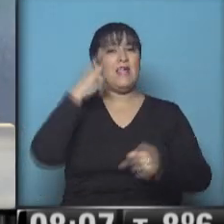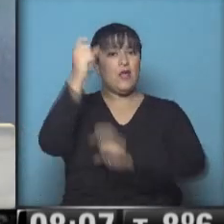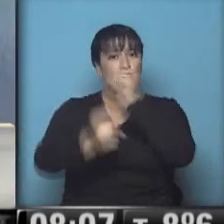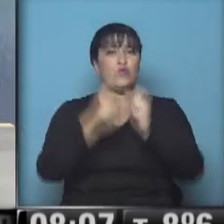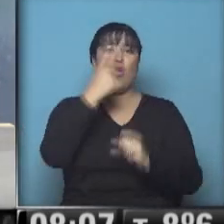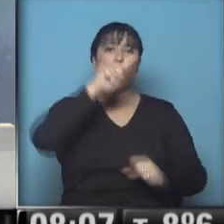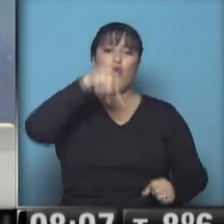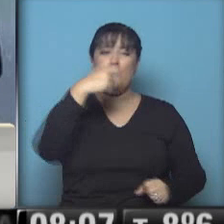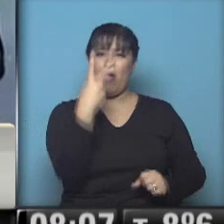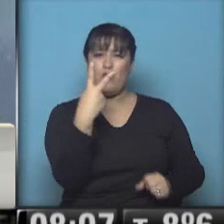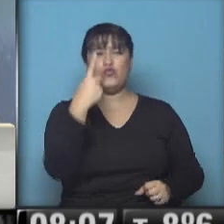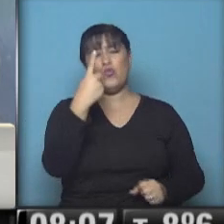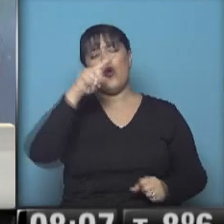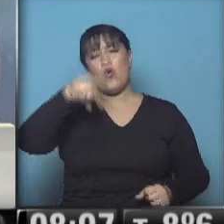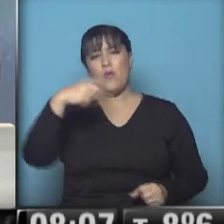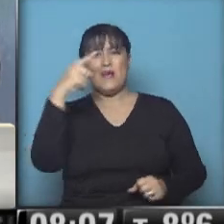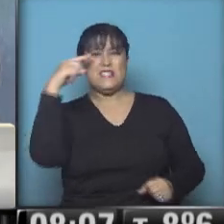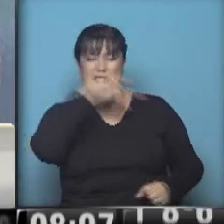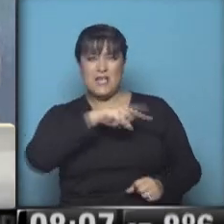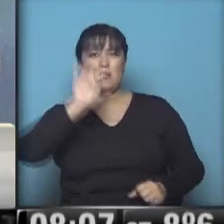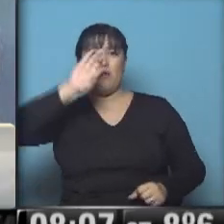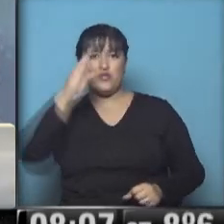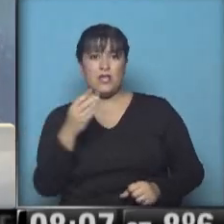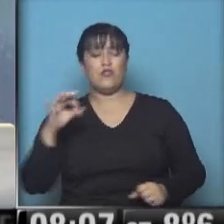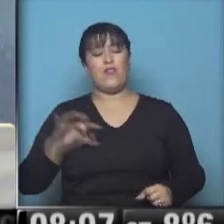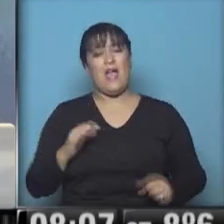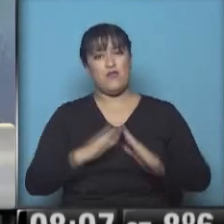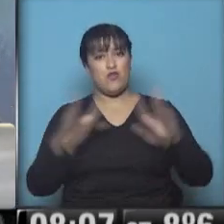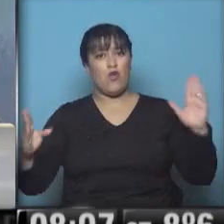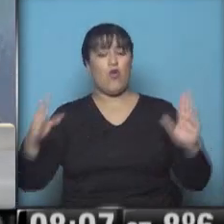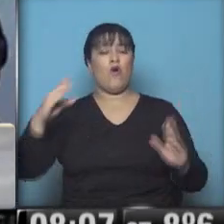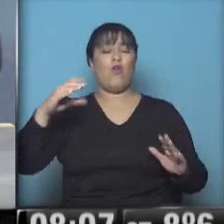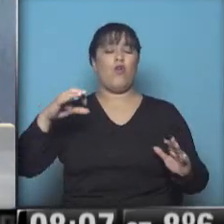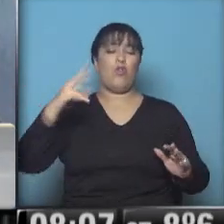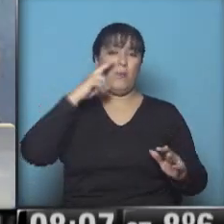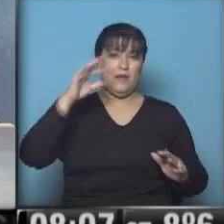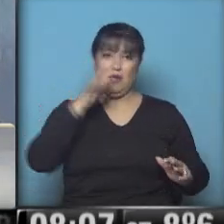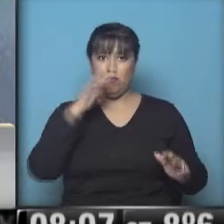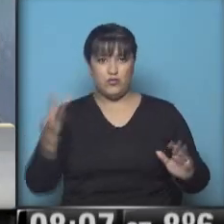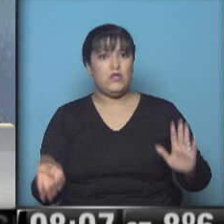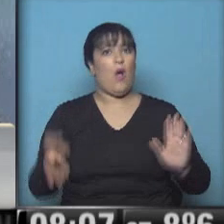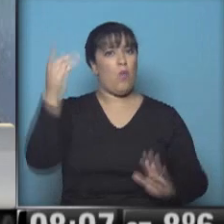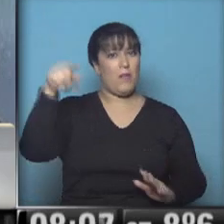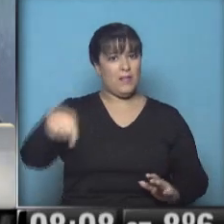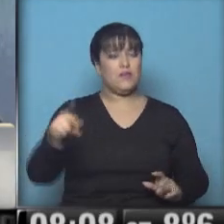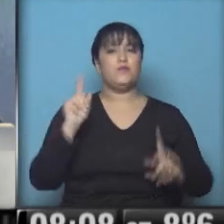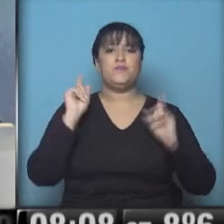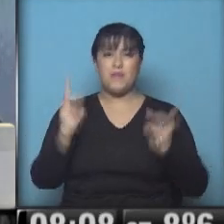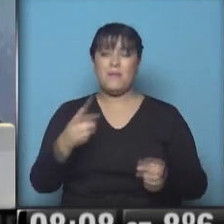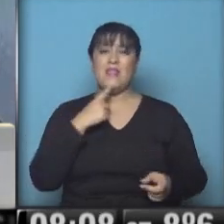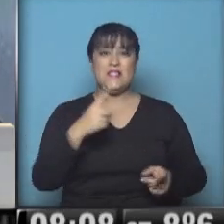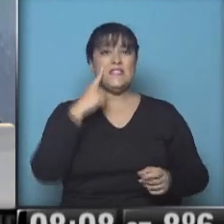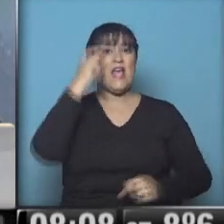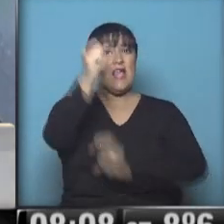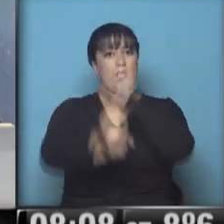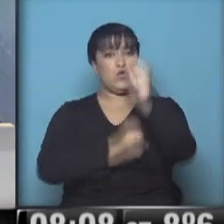por en los primeros 7 meses del año 2014 y advierte y advirtió claramente que la industria